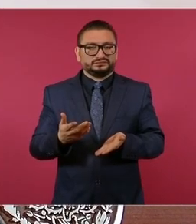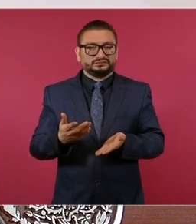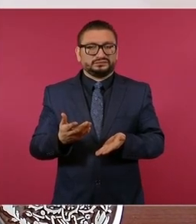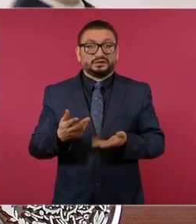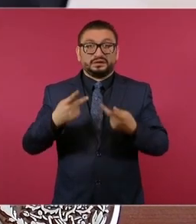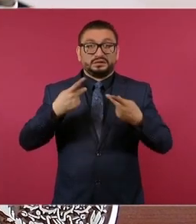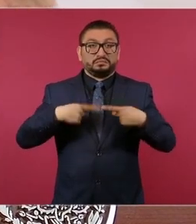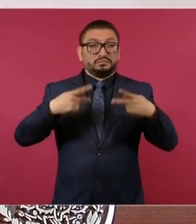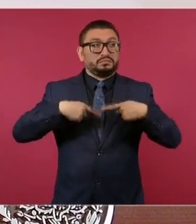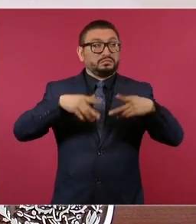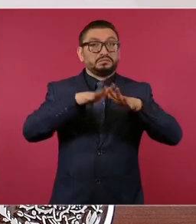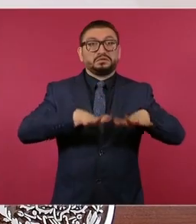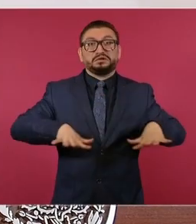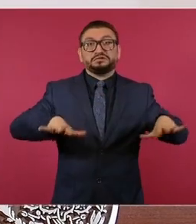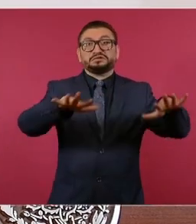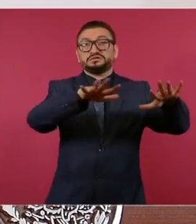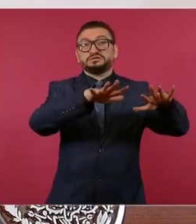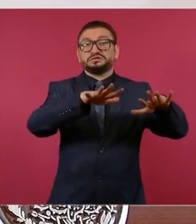el pueblo estaba